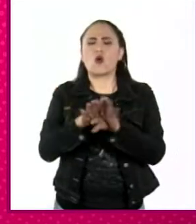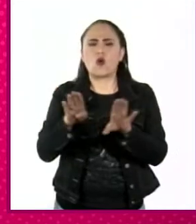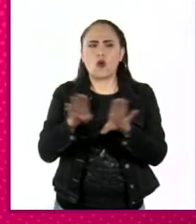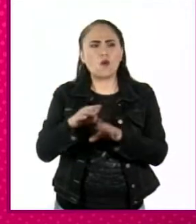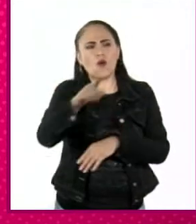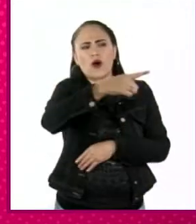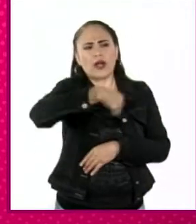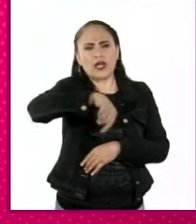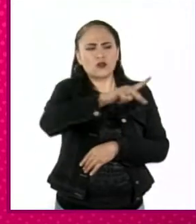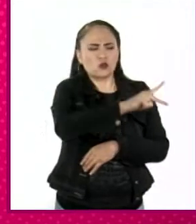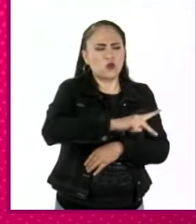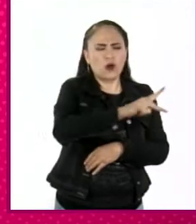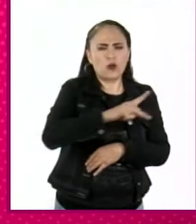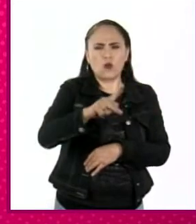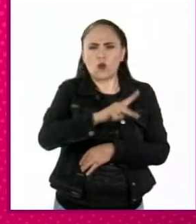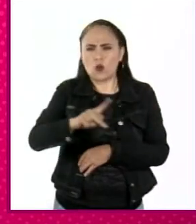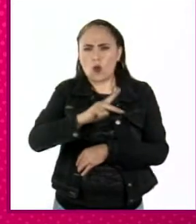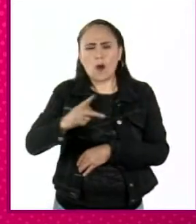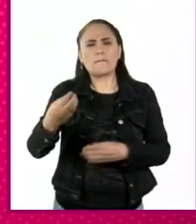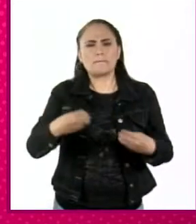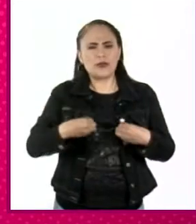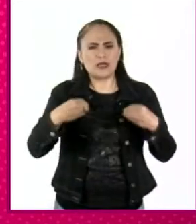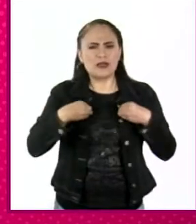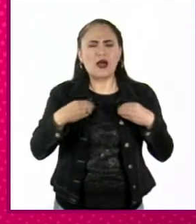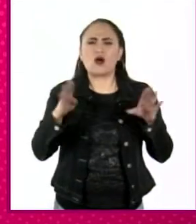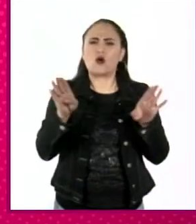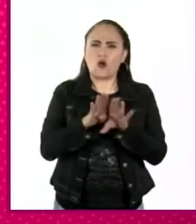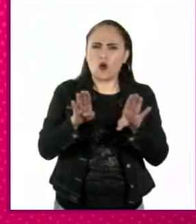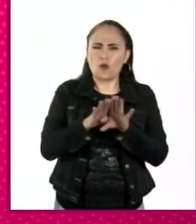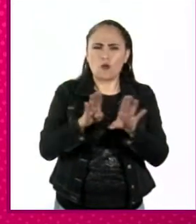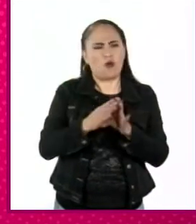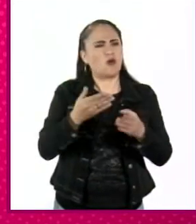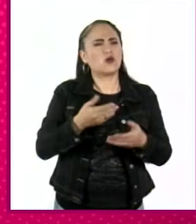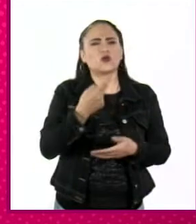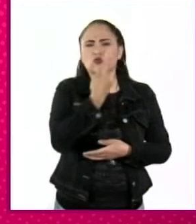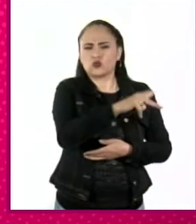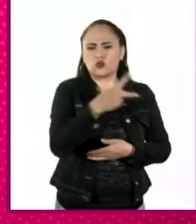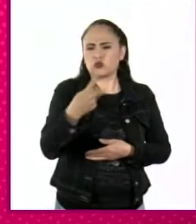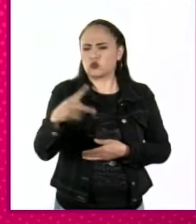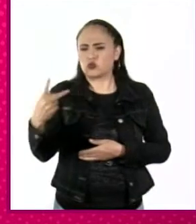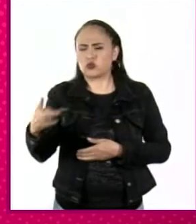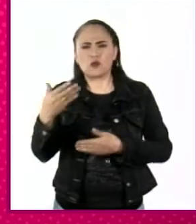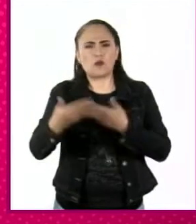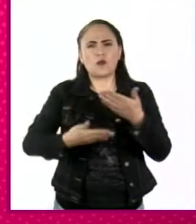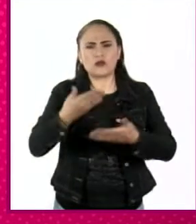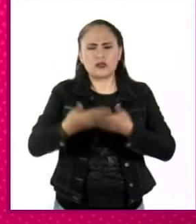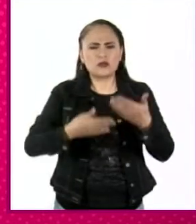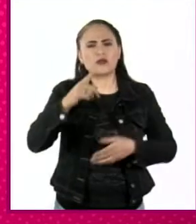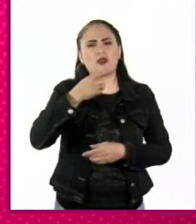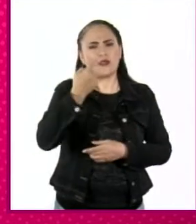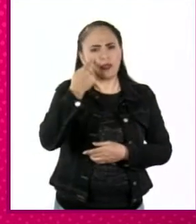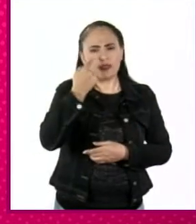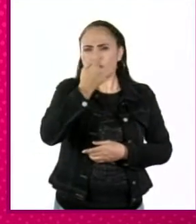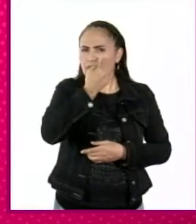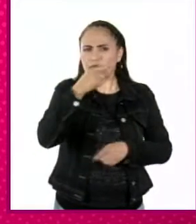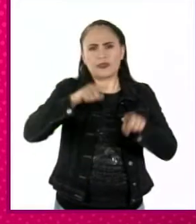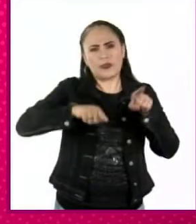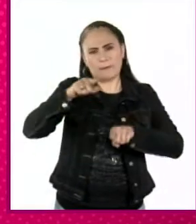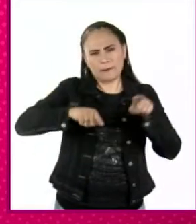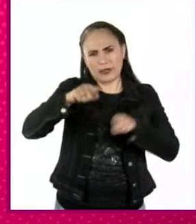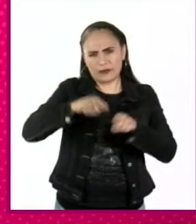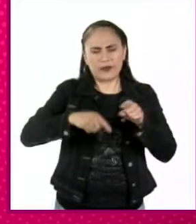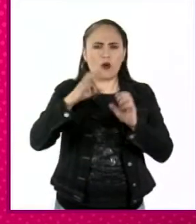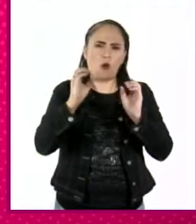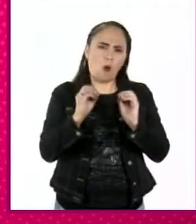viven esos mexicanos en diferentes procesos, dependiendo de las perspectivas y de la metodología que